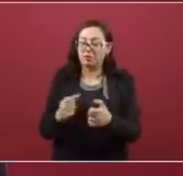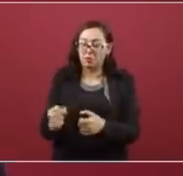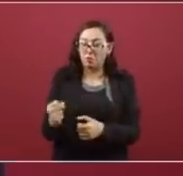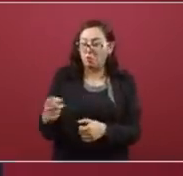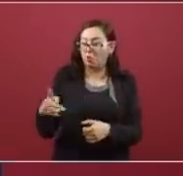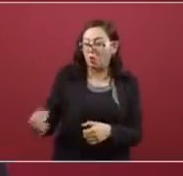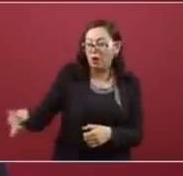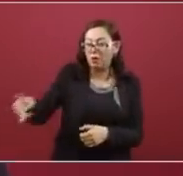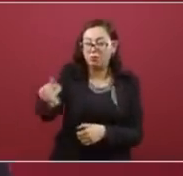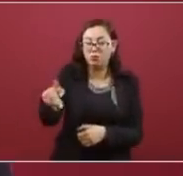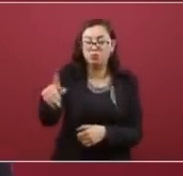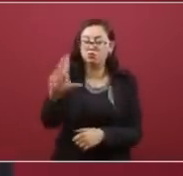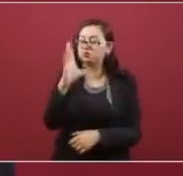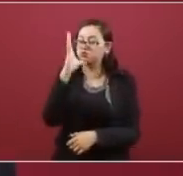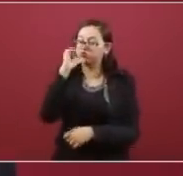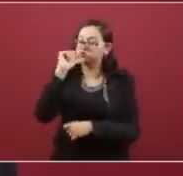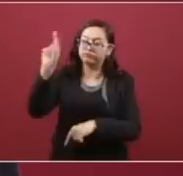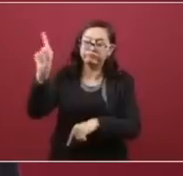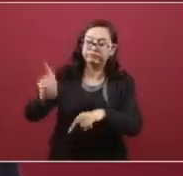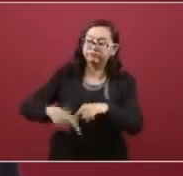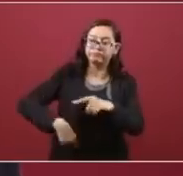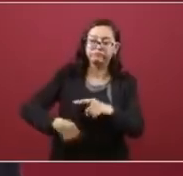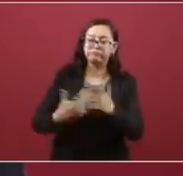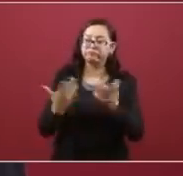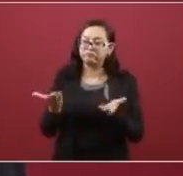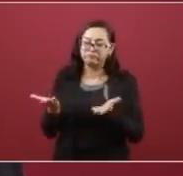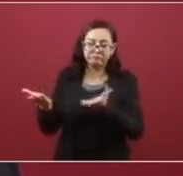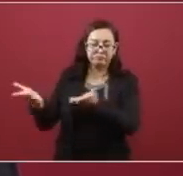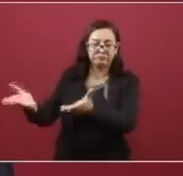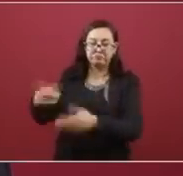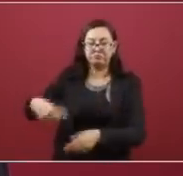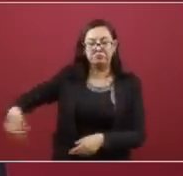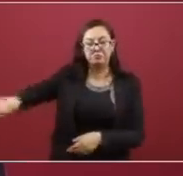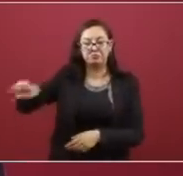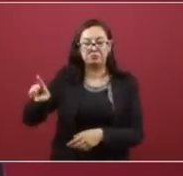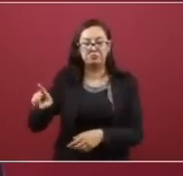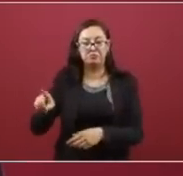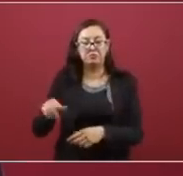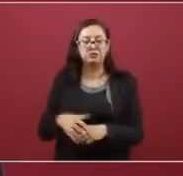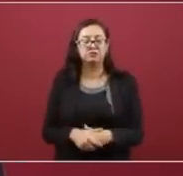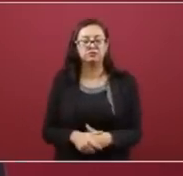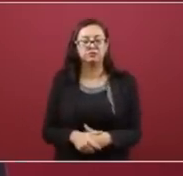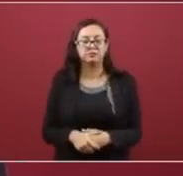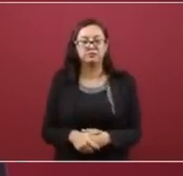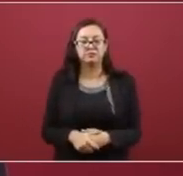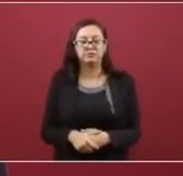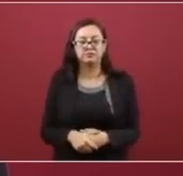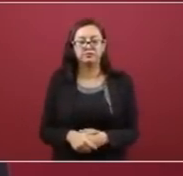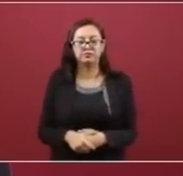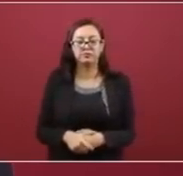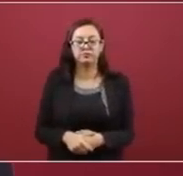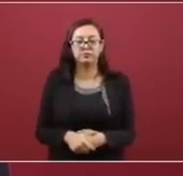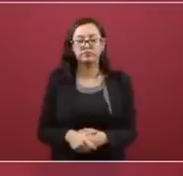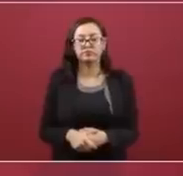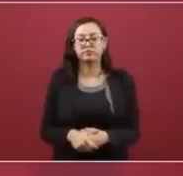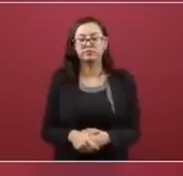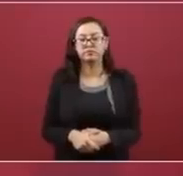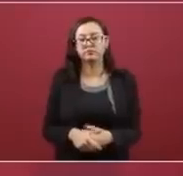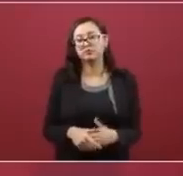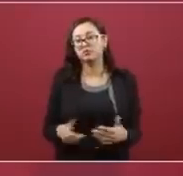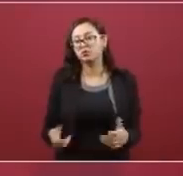Eh no eh soy partidario de que se avance en lo